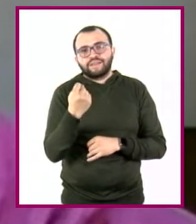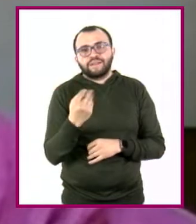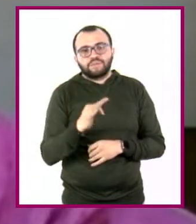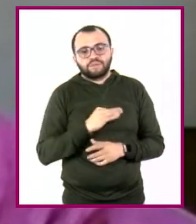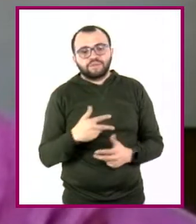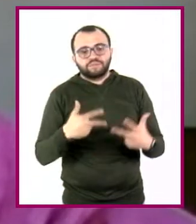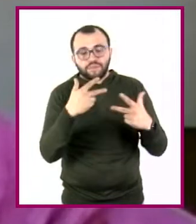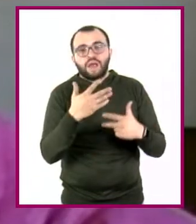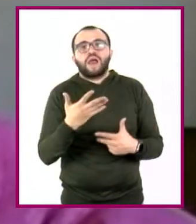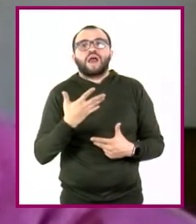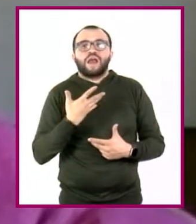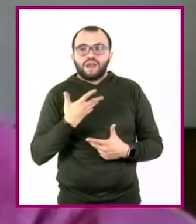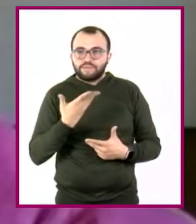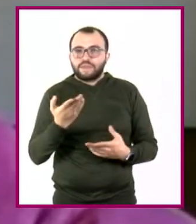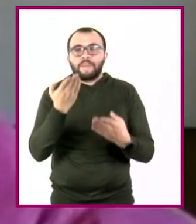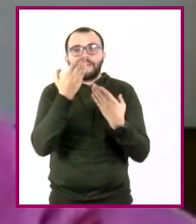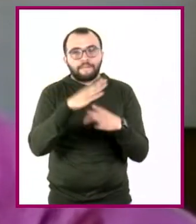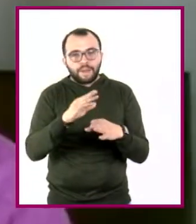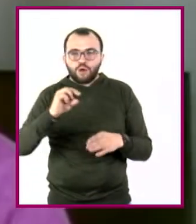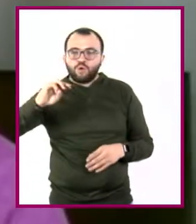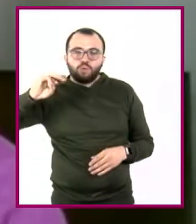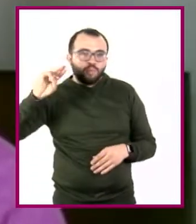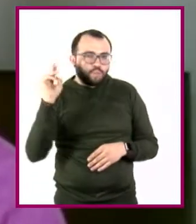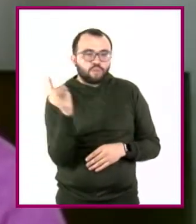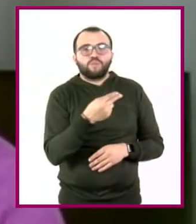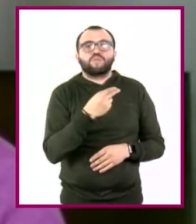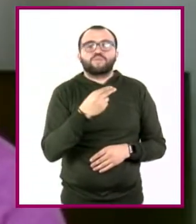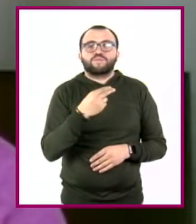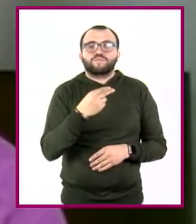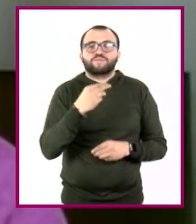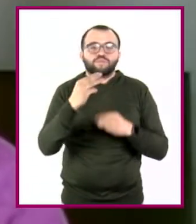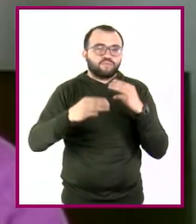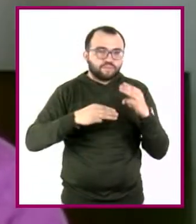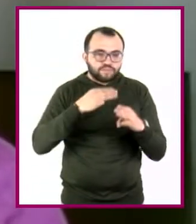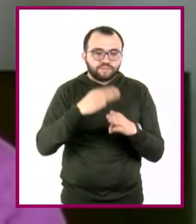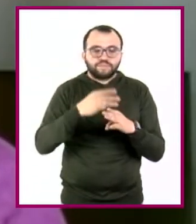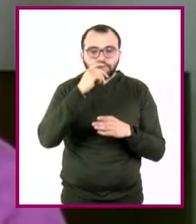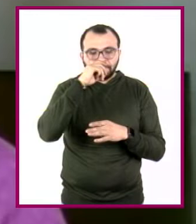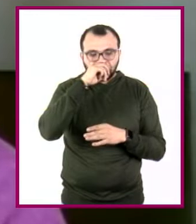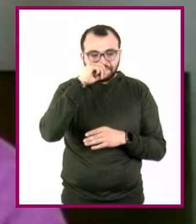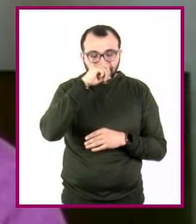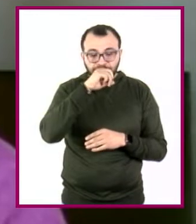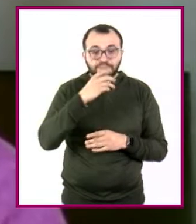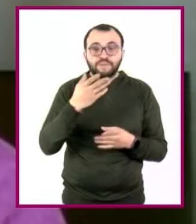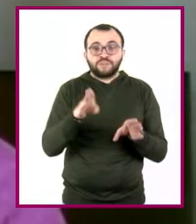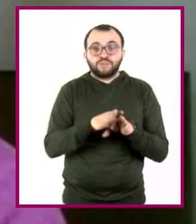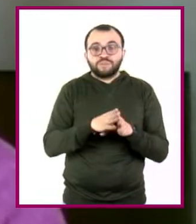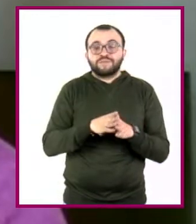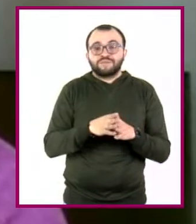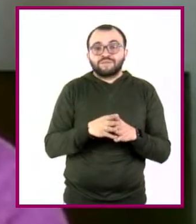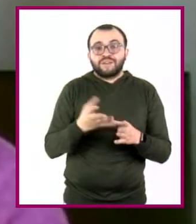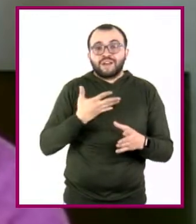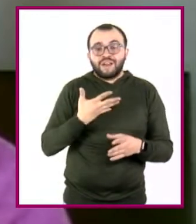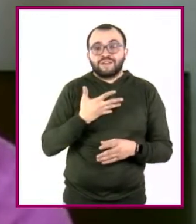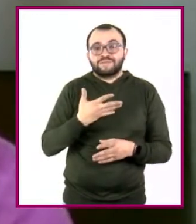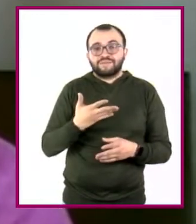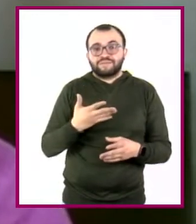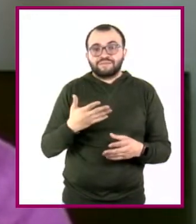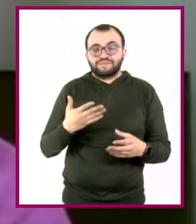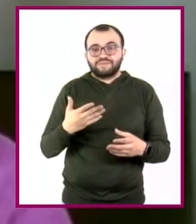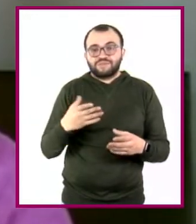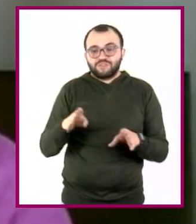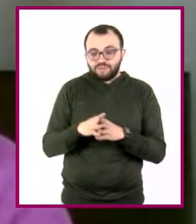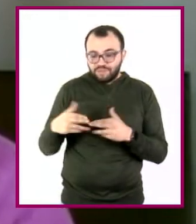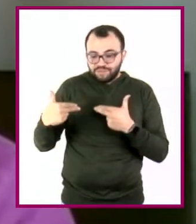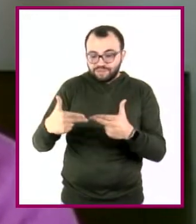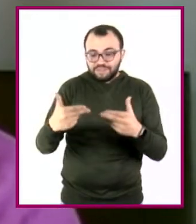han advertido Banco Mundial, la UNESCO, de que estamos en el umbral de una generación perdida por la pandemia en materia